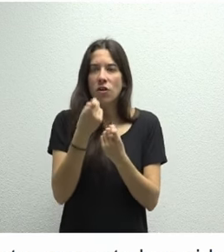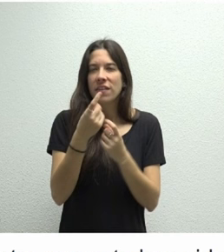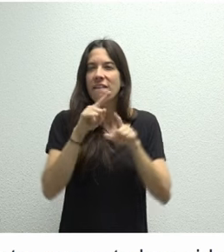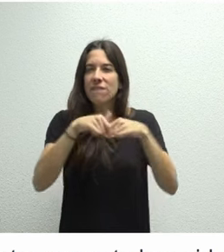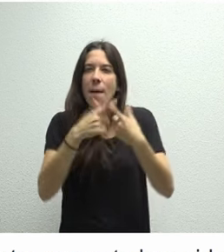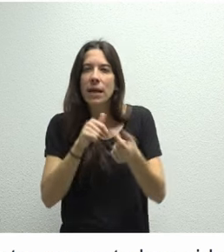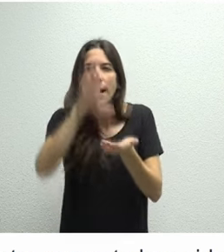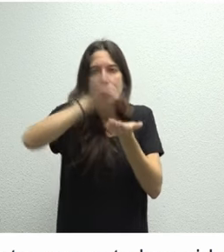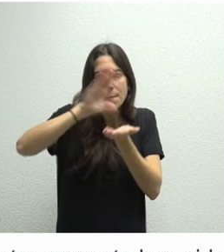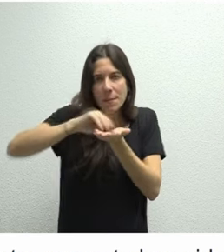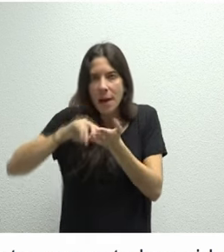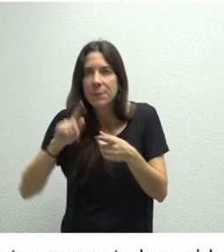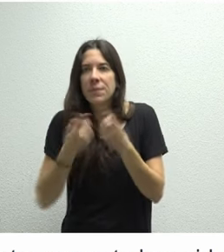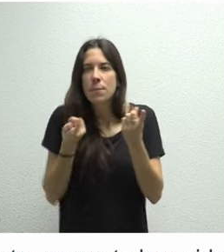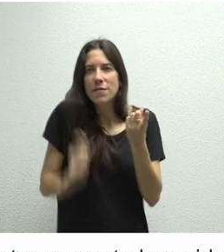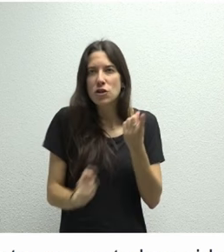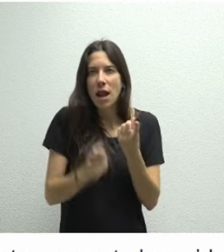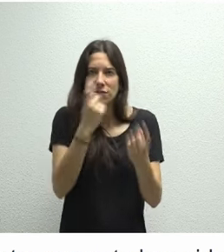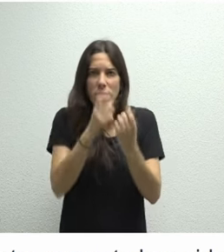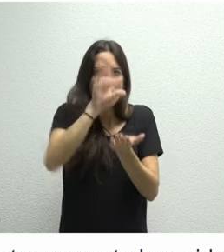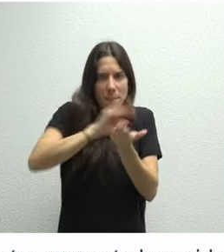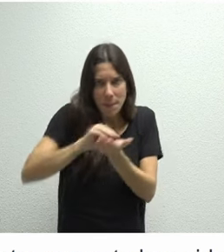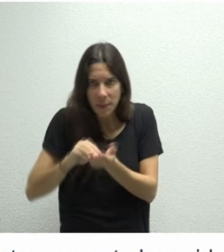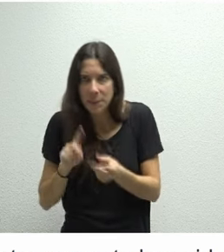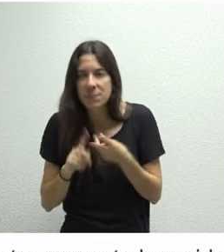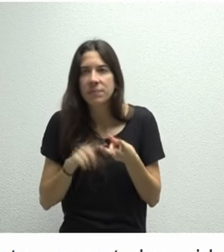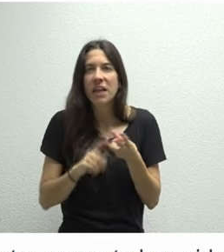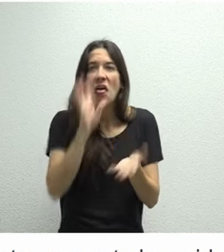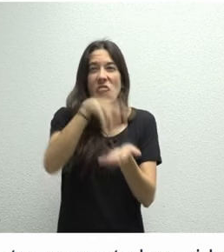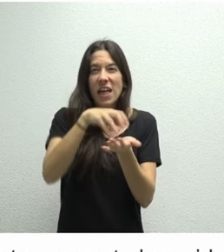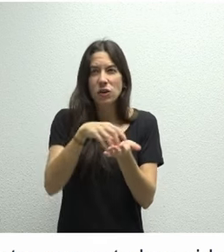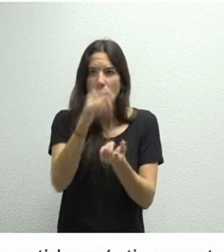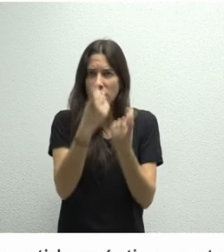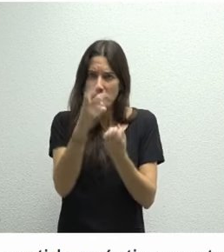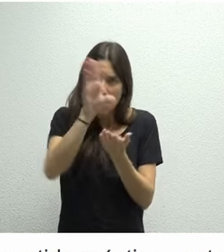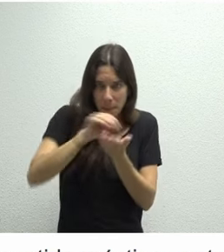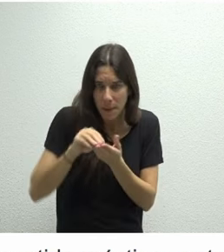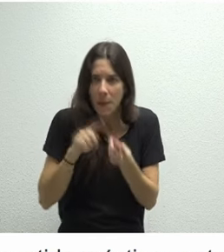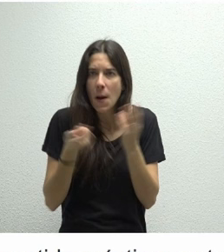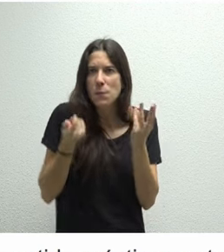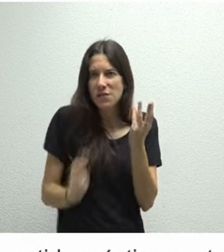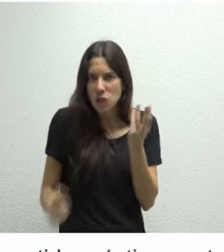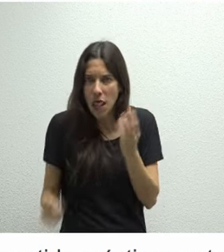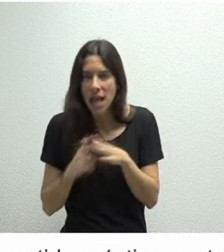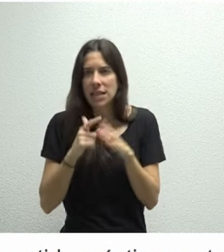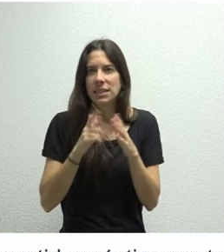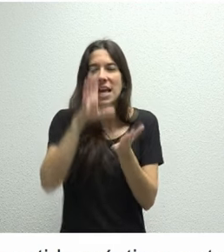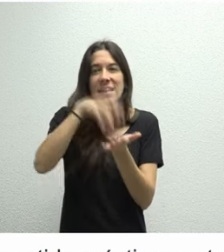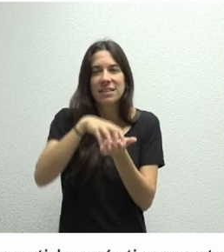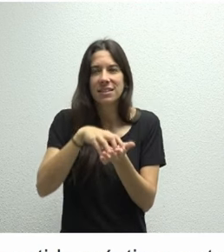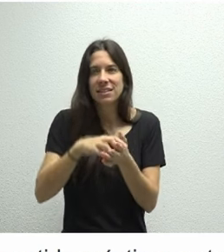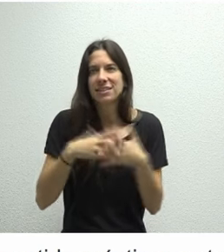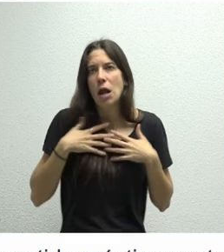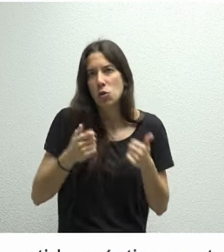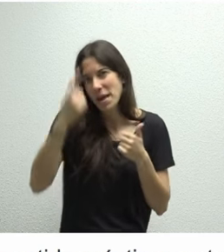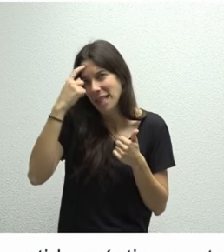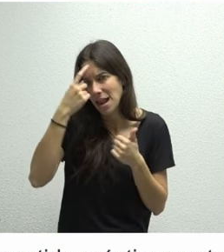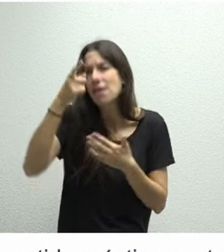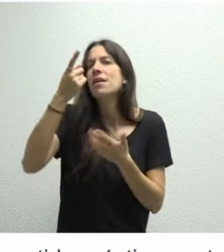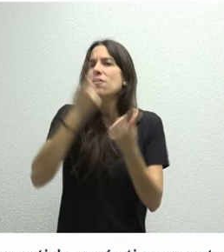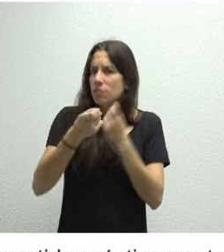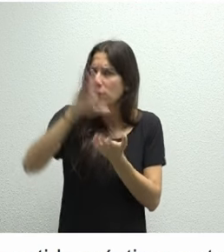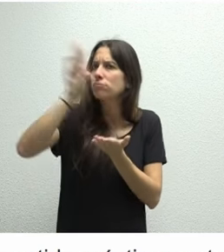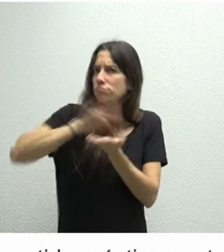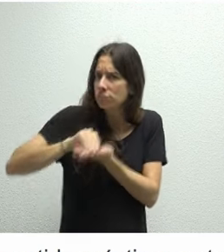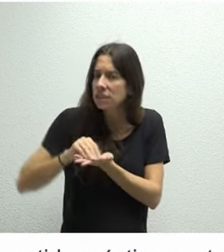familia la información de Los profesionales del del centro de Los profesionales de la unidad de Salud Mental si ha habido algún cambio